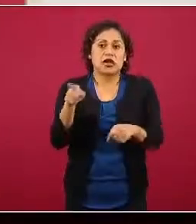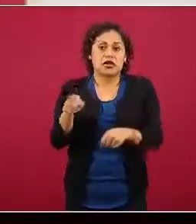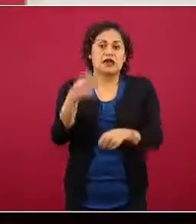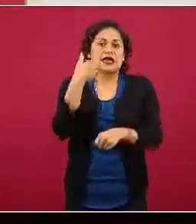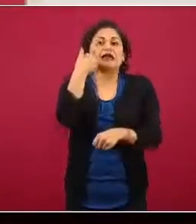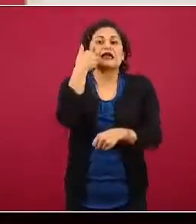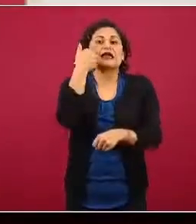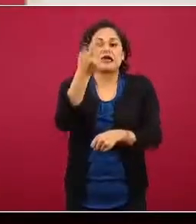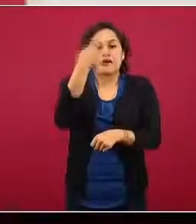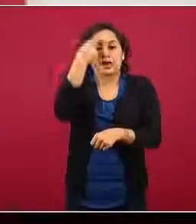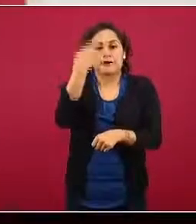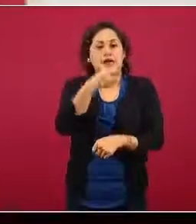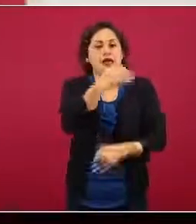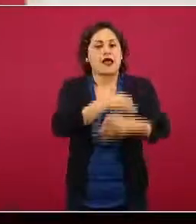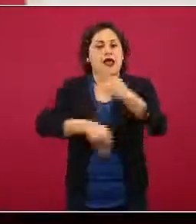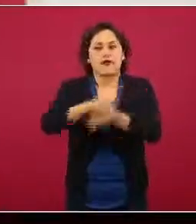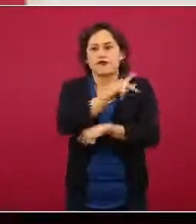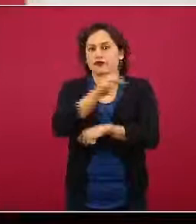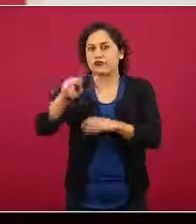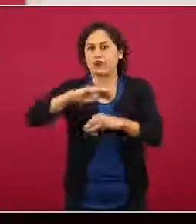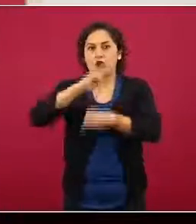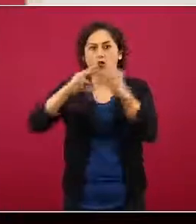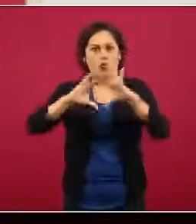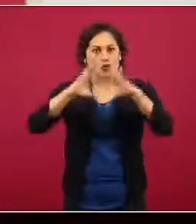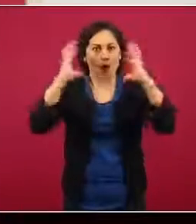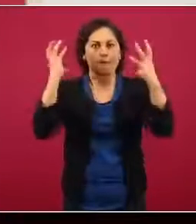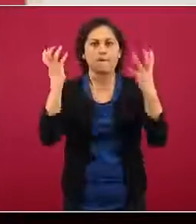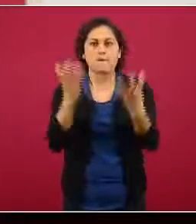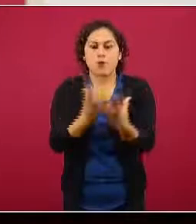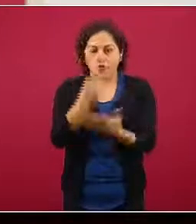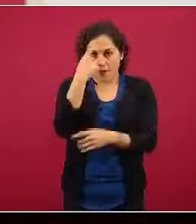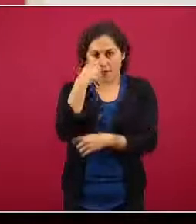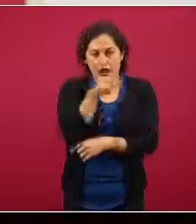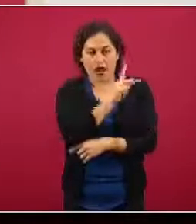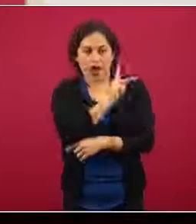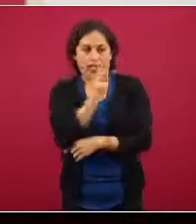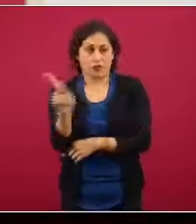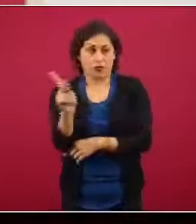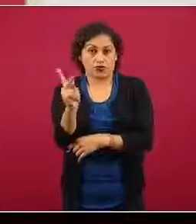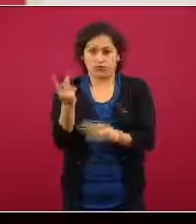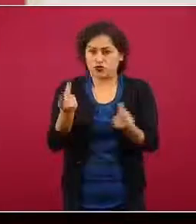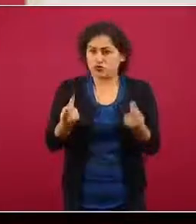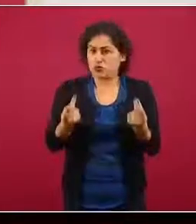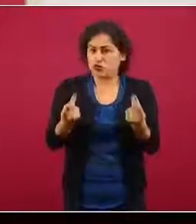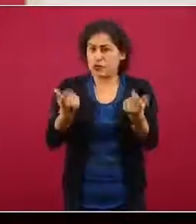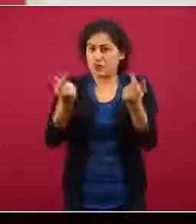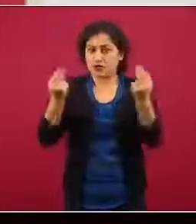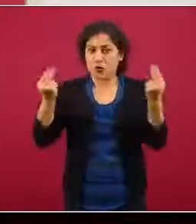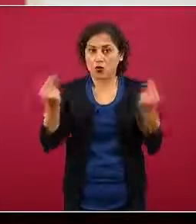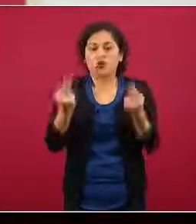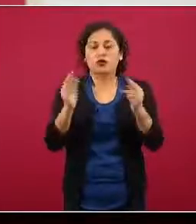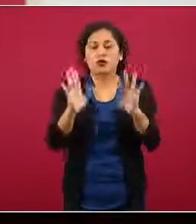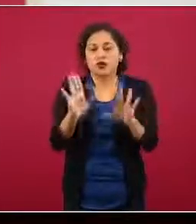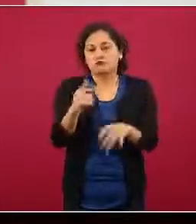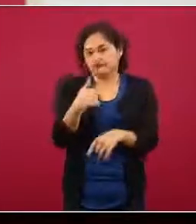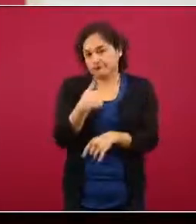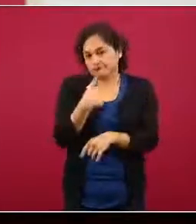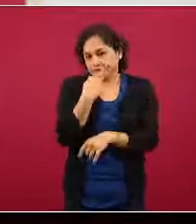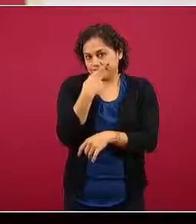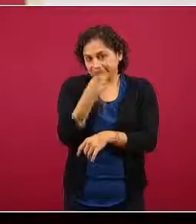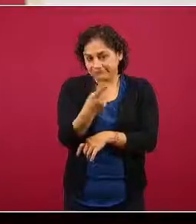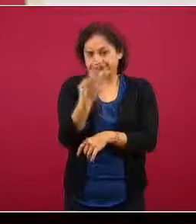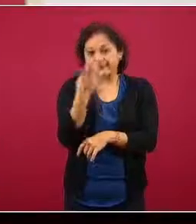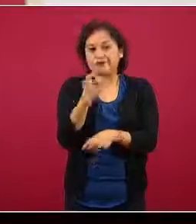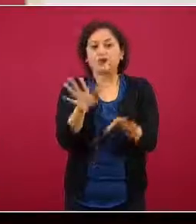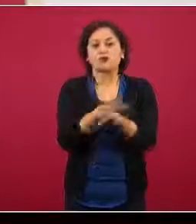universal de golpe, ¿no? Permítanme usar este término, de golpe. ¿A qué me refiero? A que el